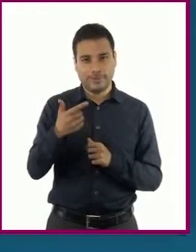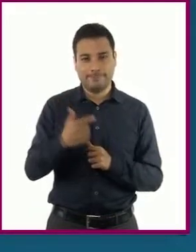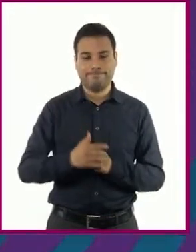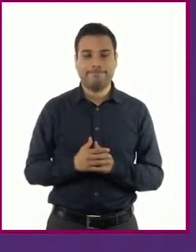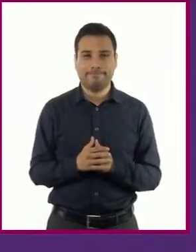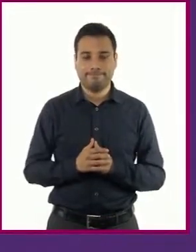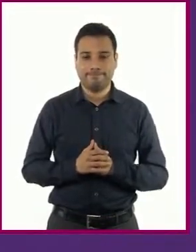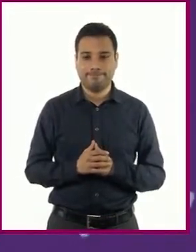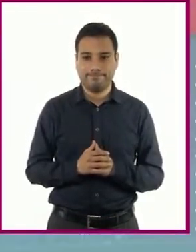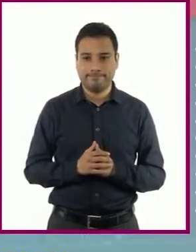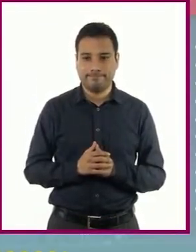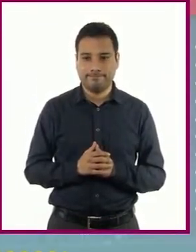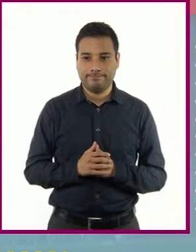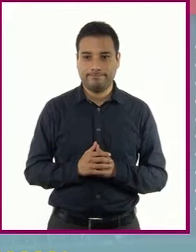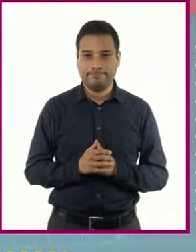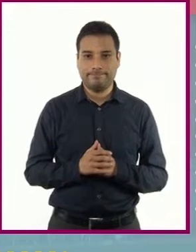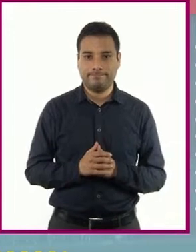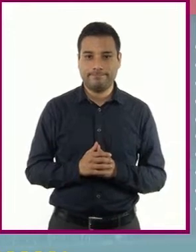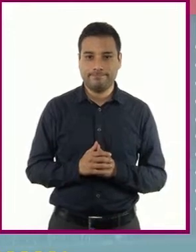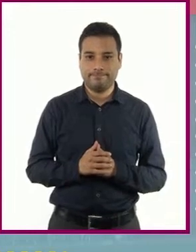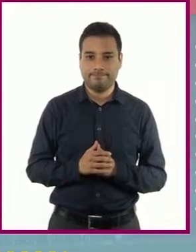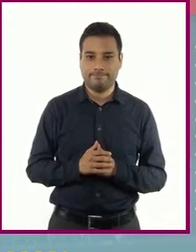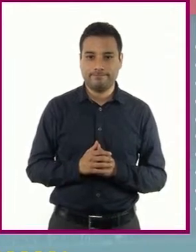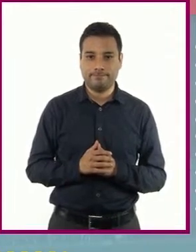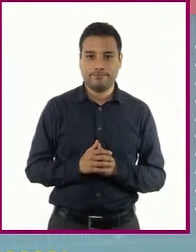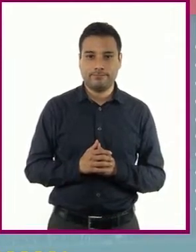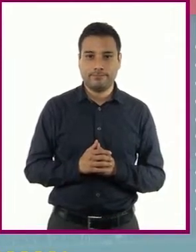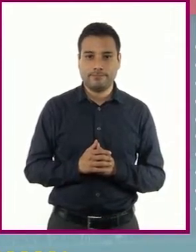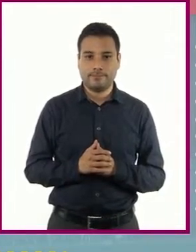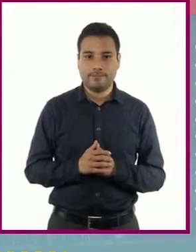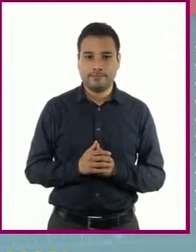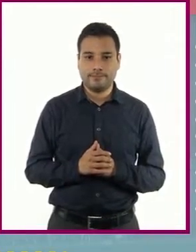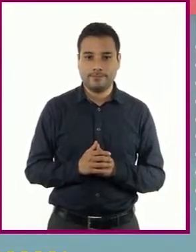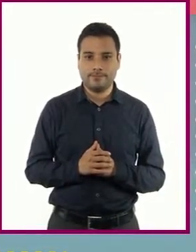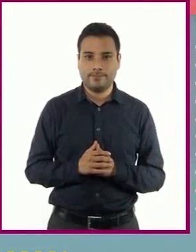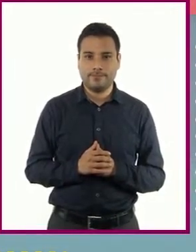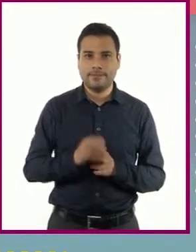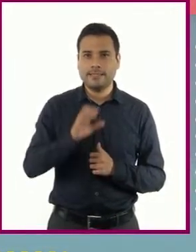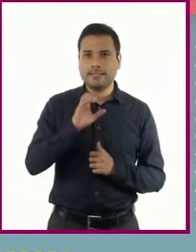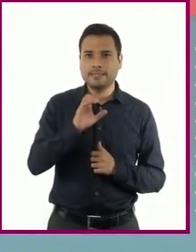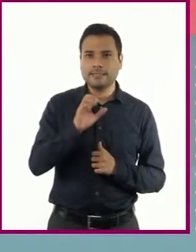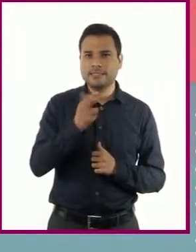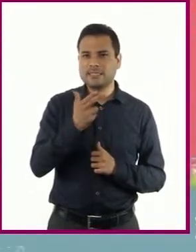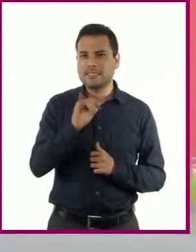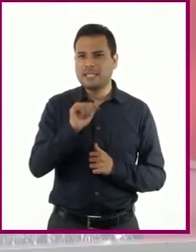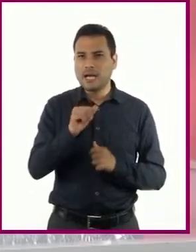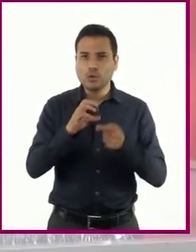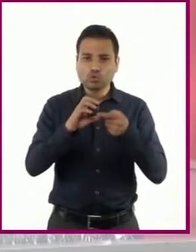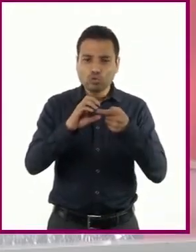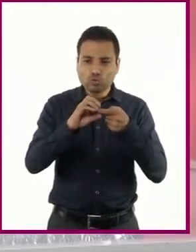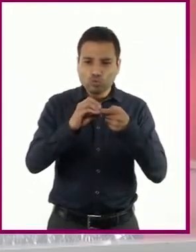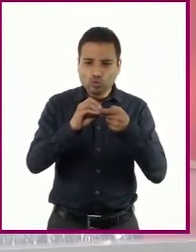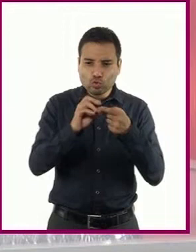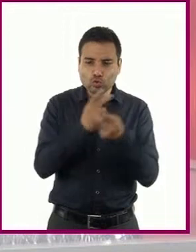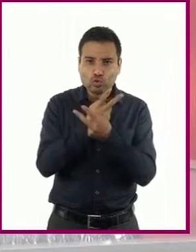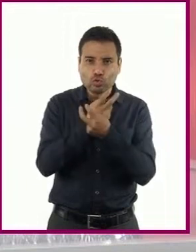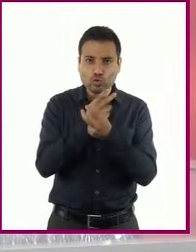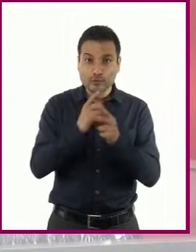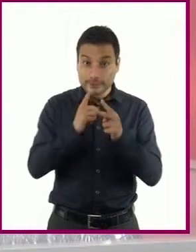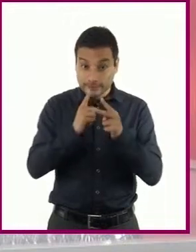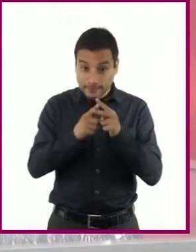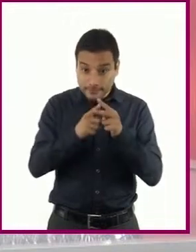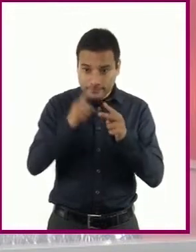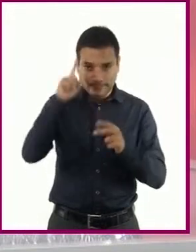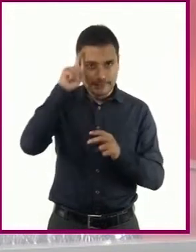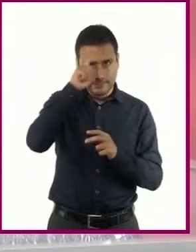unidades. ¿Qué tan conveniente sería contar las semillas de la chía? Cierto, es algo complicado, así